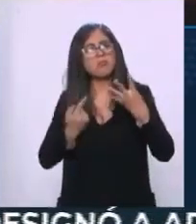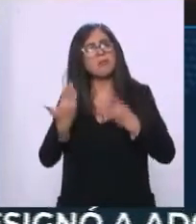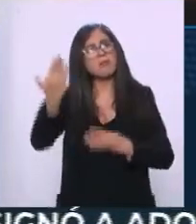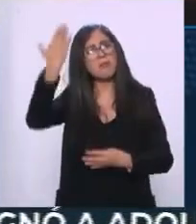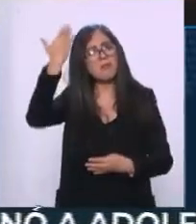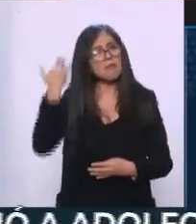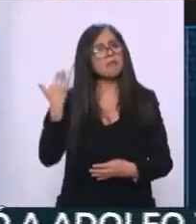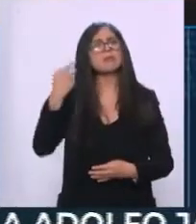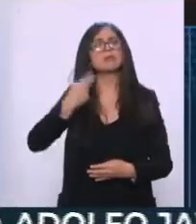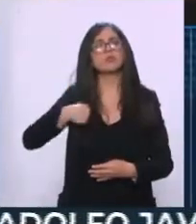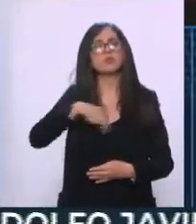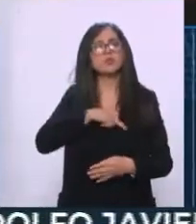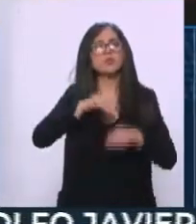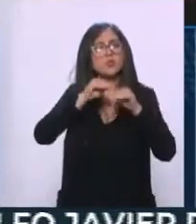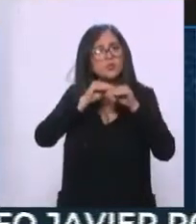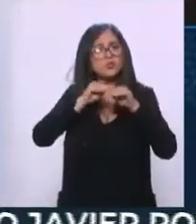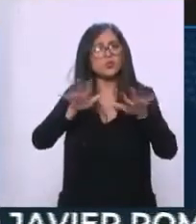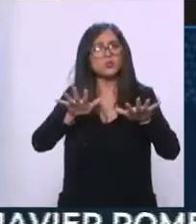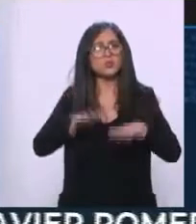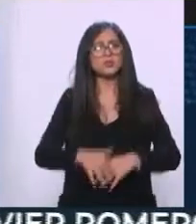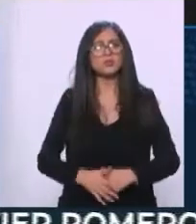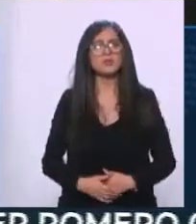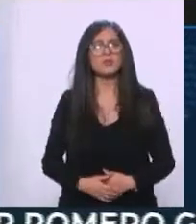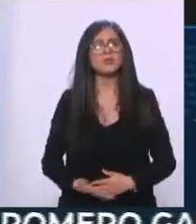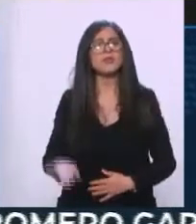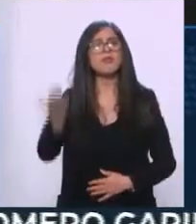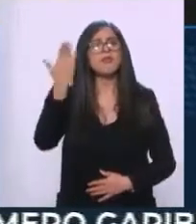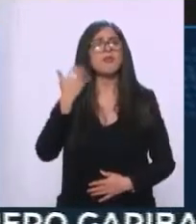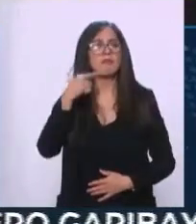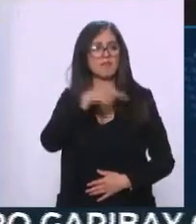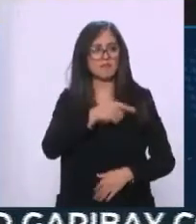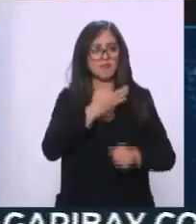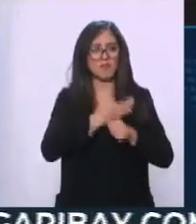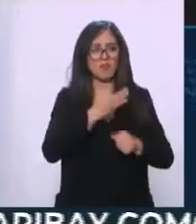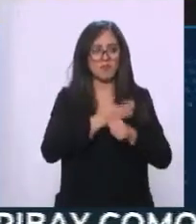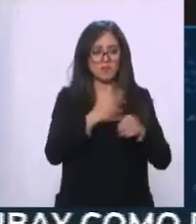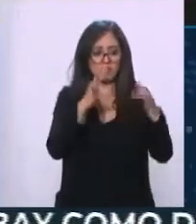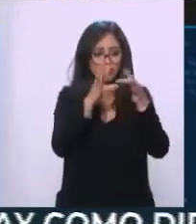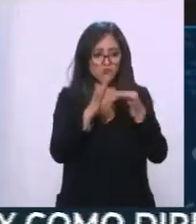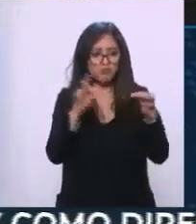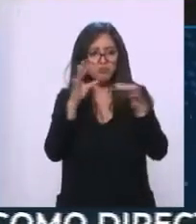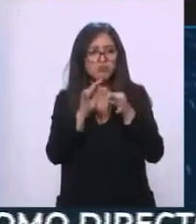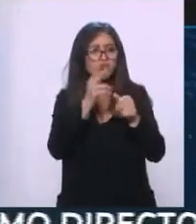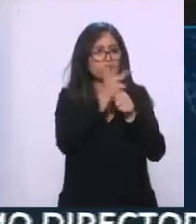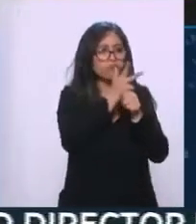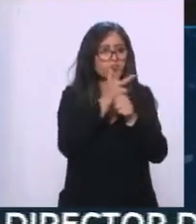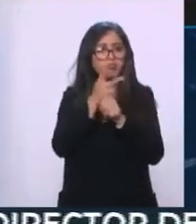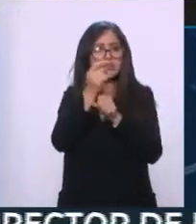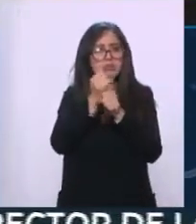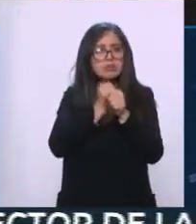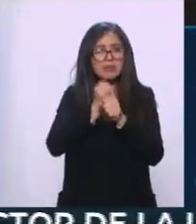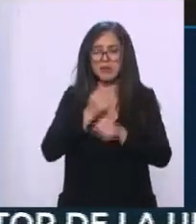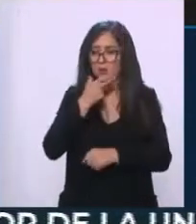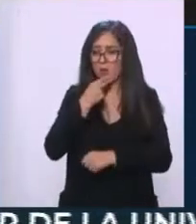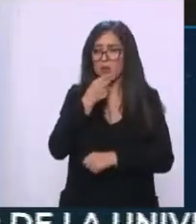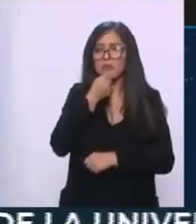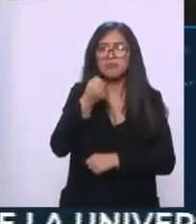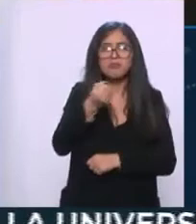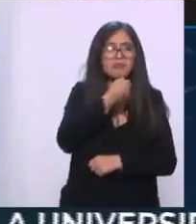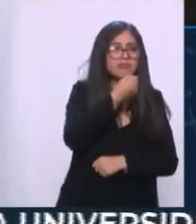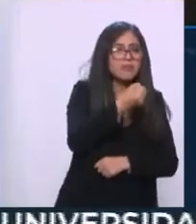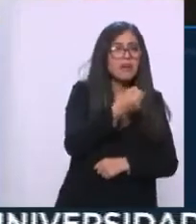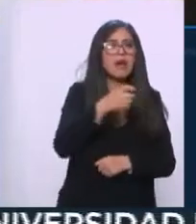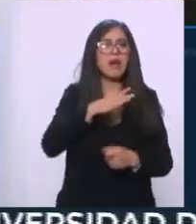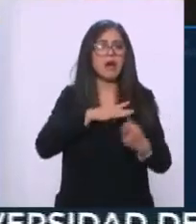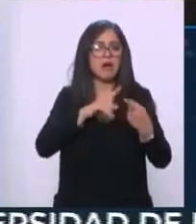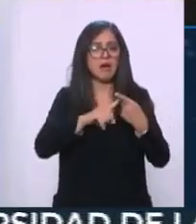comentaban en la nota de nuestro compañero reportero, de que pues están ahí los nombres de Enrique